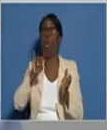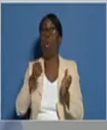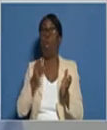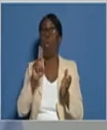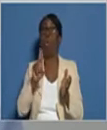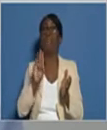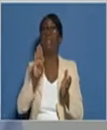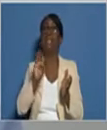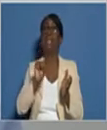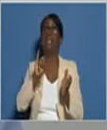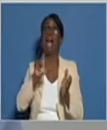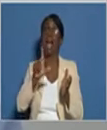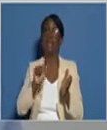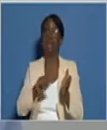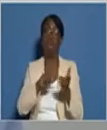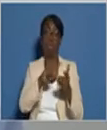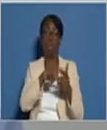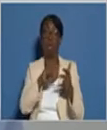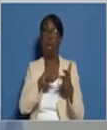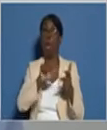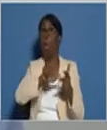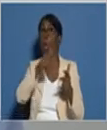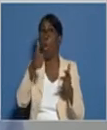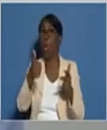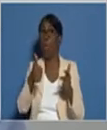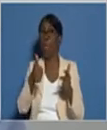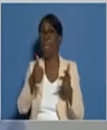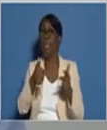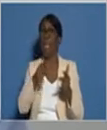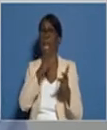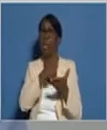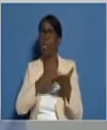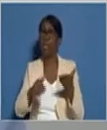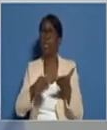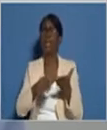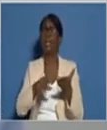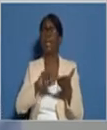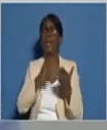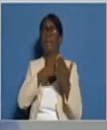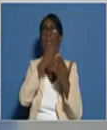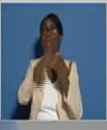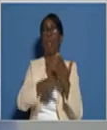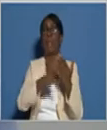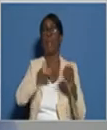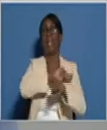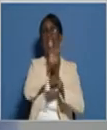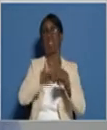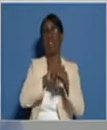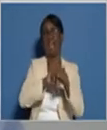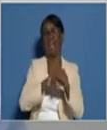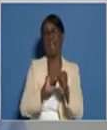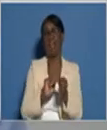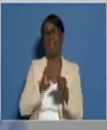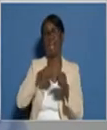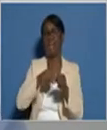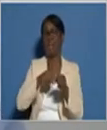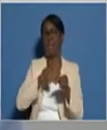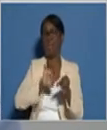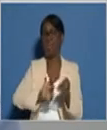a los que estén de igual manera en algunos programas del Gobierno Nacional. De igual manera también estarán